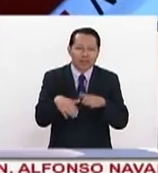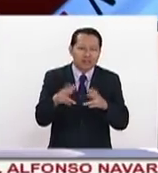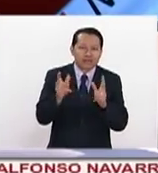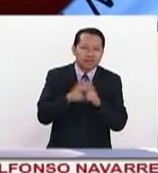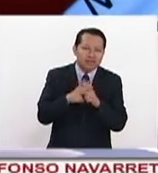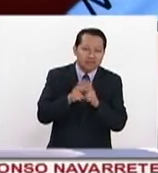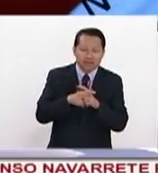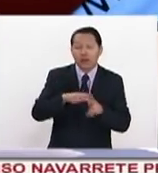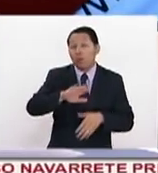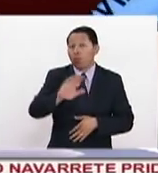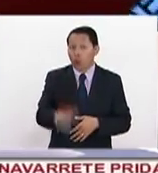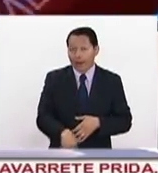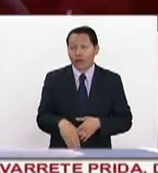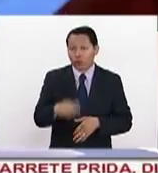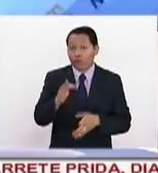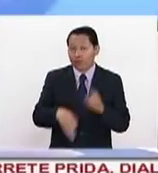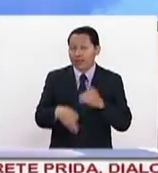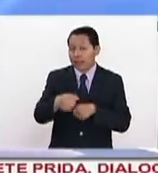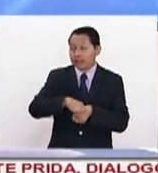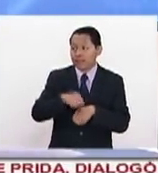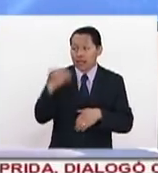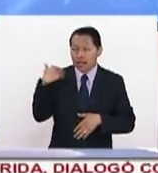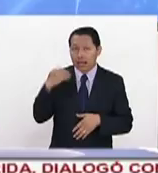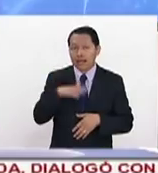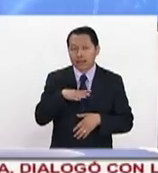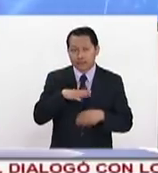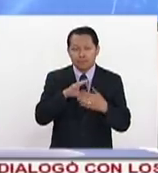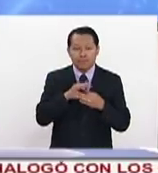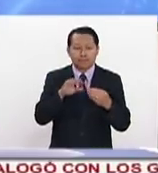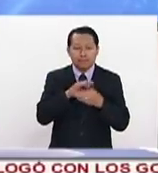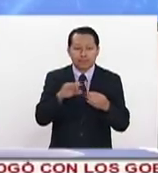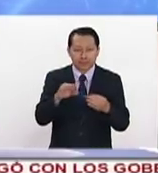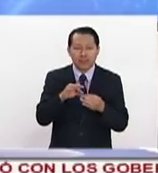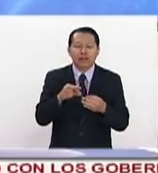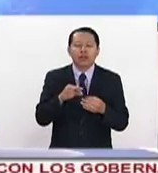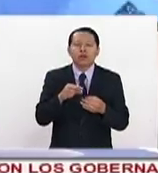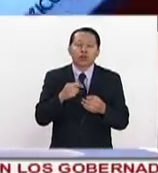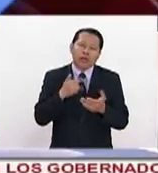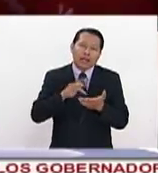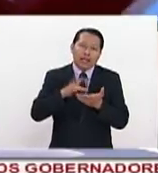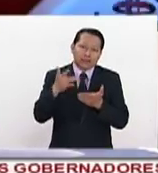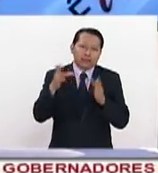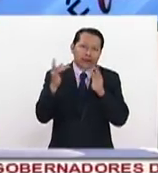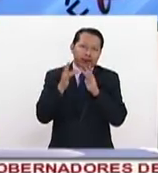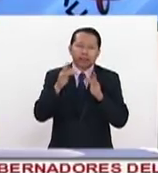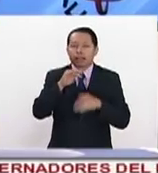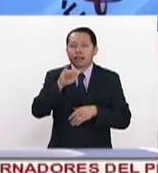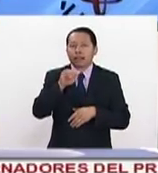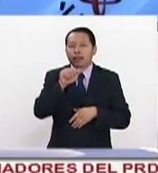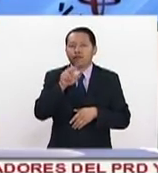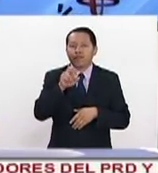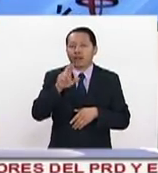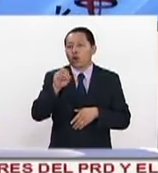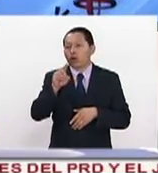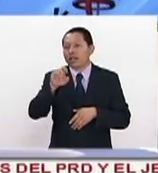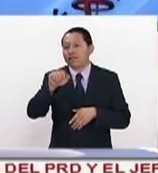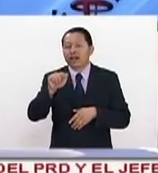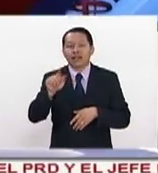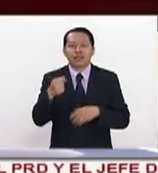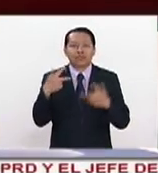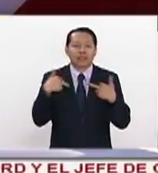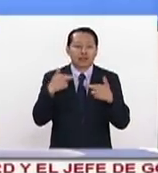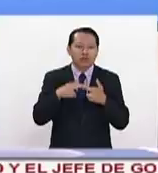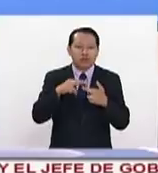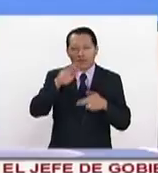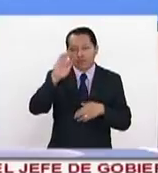algunos muertos, sobre todo el fin de semana pasado. Vamos a hablar, a quien le agradezco mucho, con Javier Oliva Posada. Él es profesor e investigador de